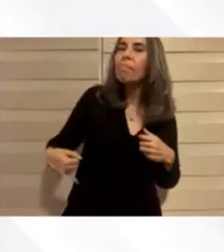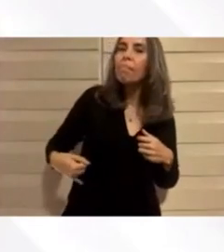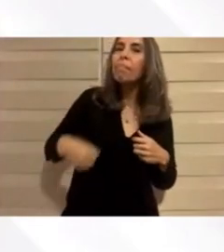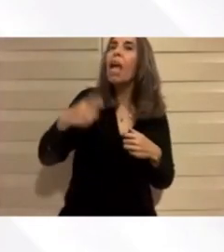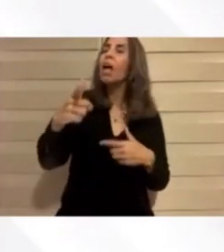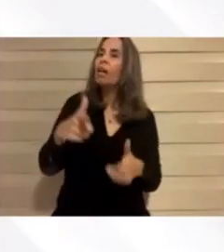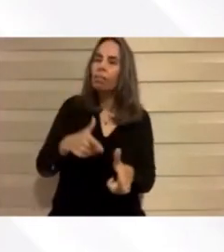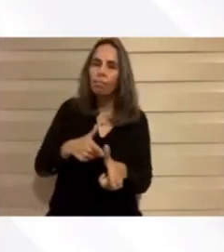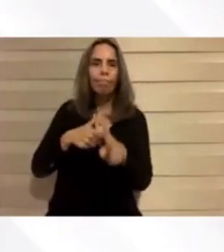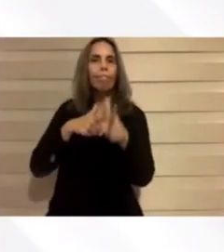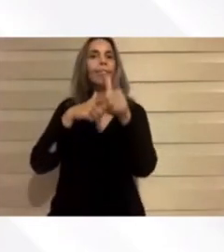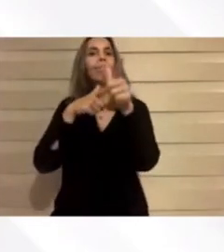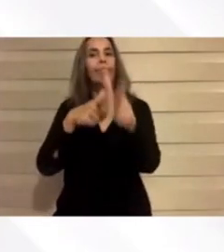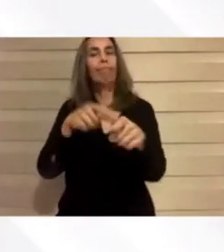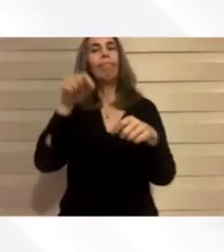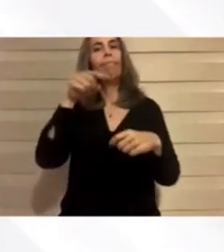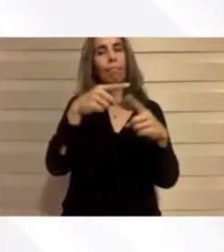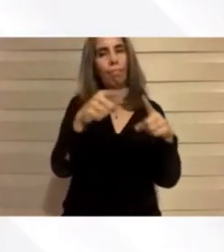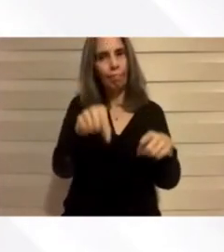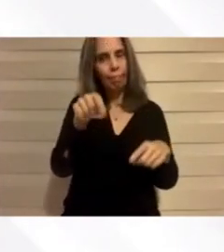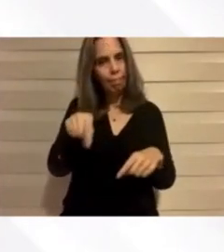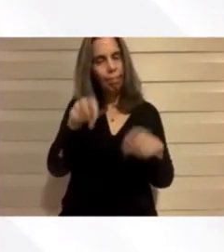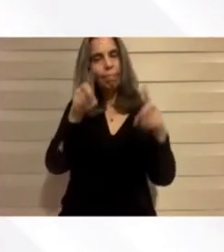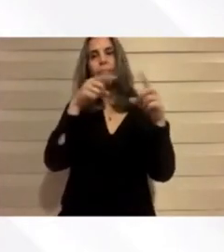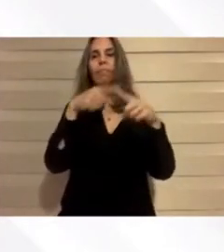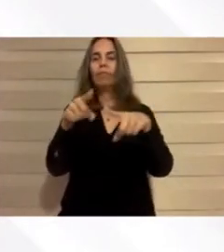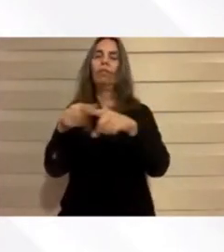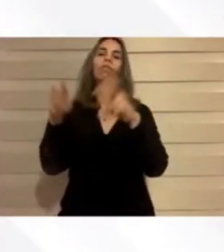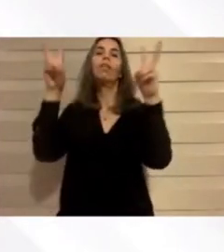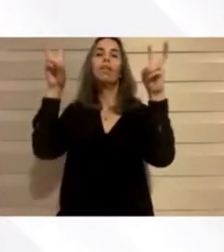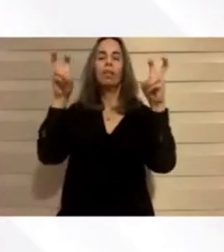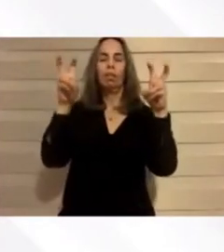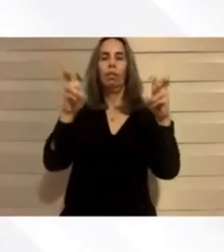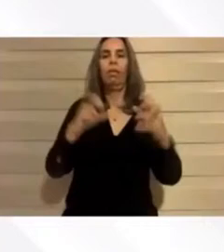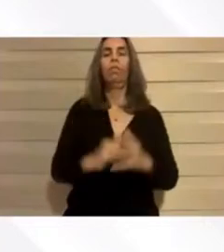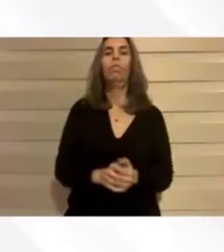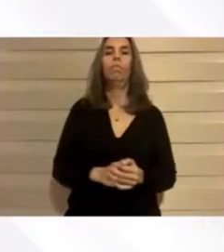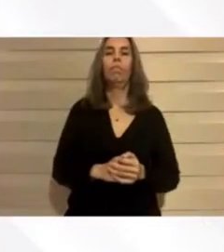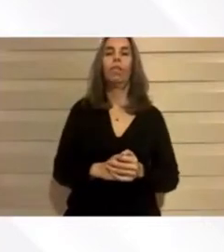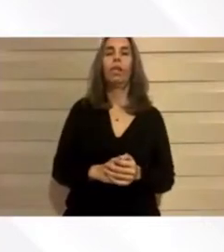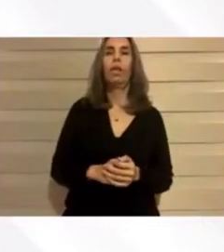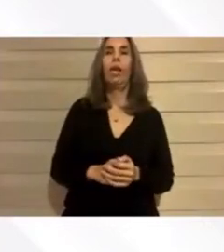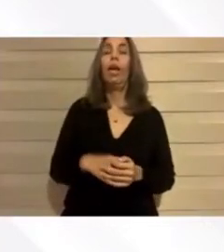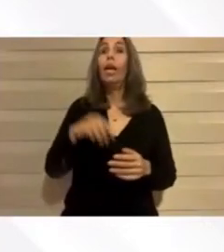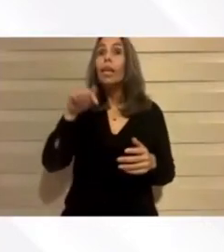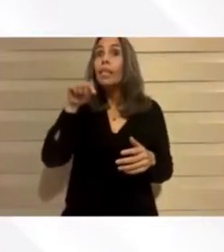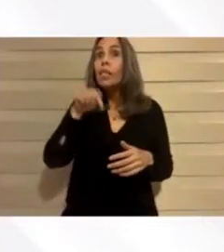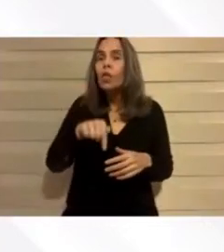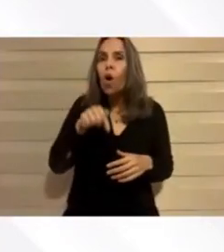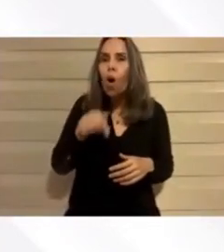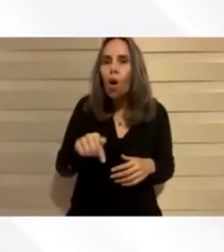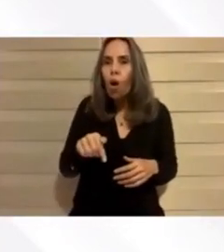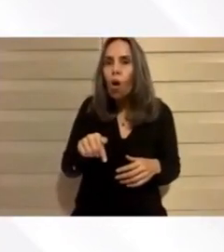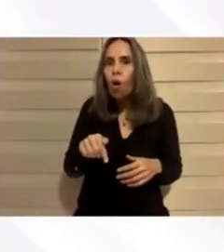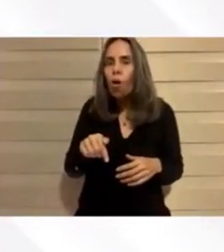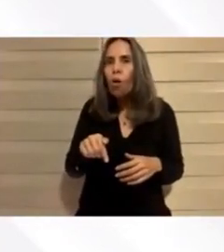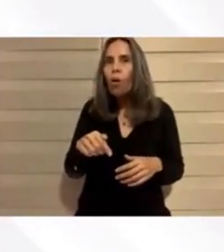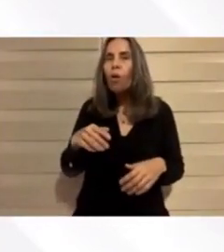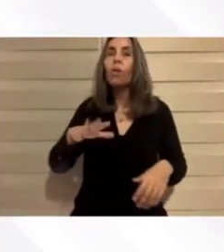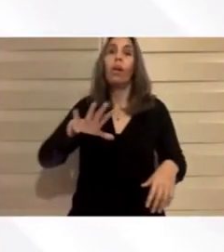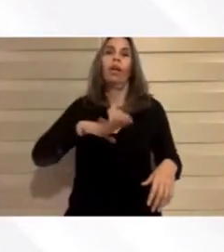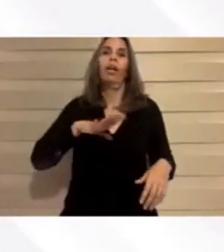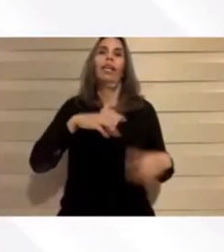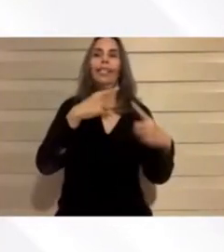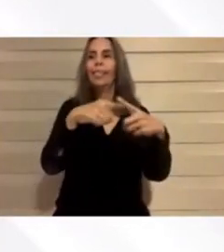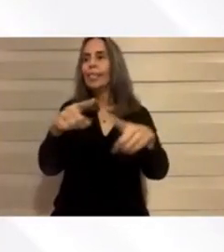estos contenidos. Y bueno, me da mucho gusto que hoy tengamos la participación de diferentes secundarias